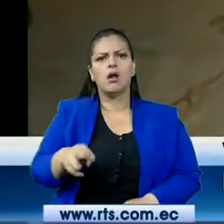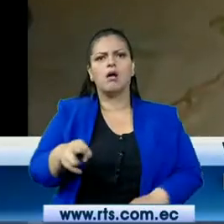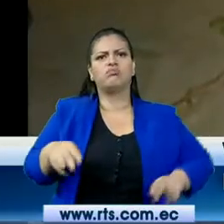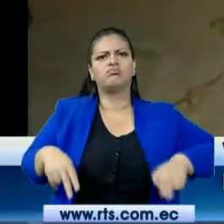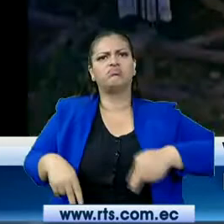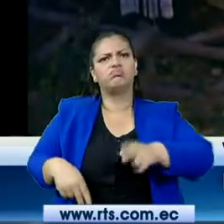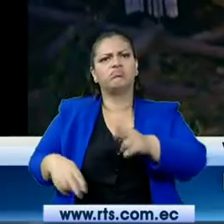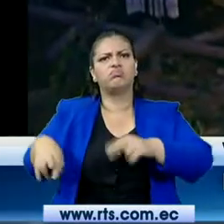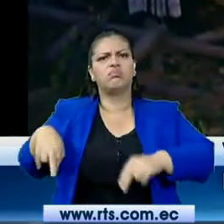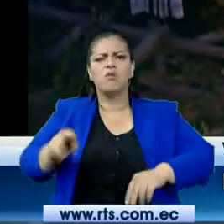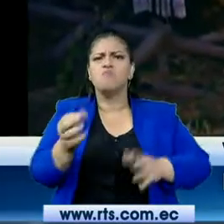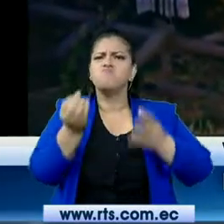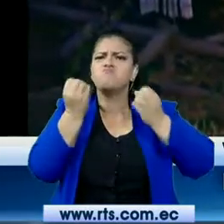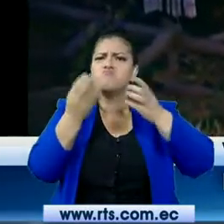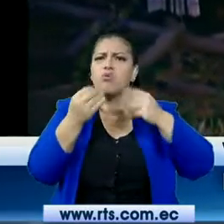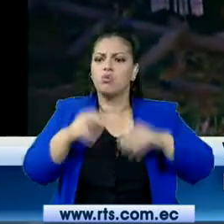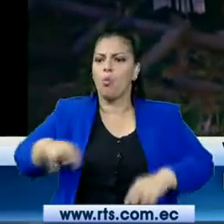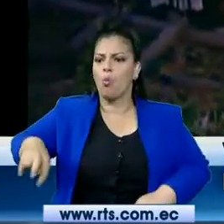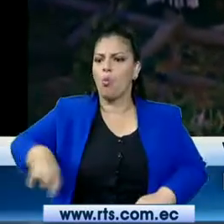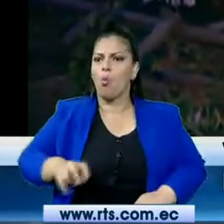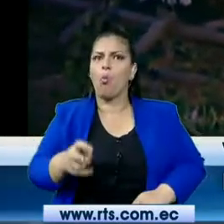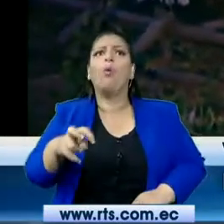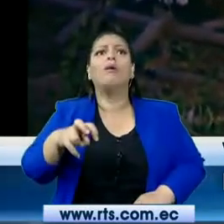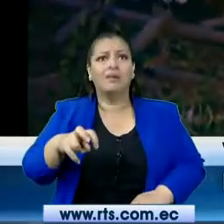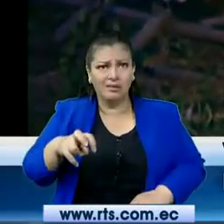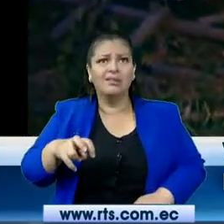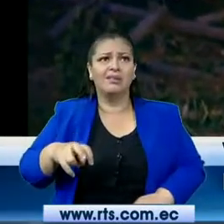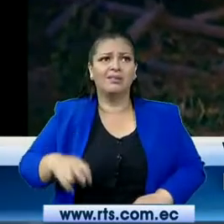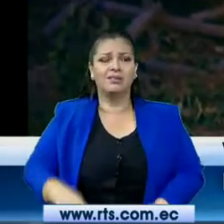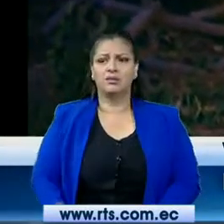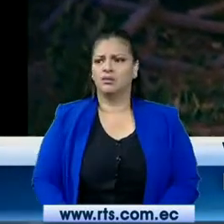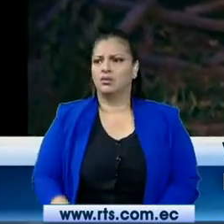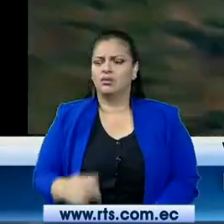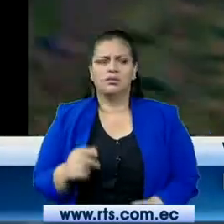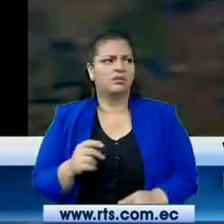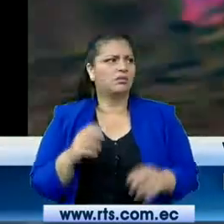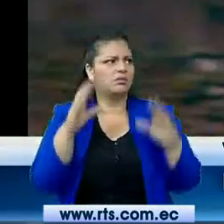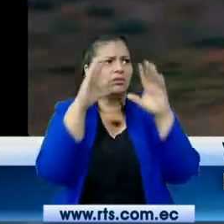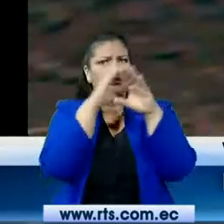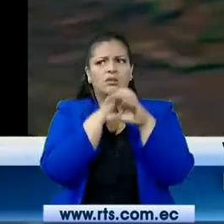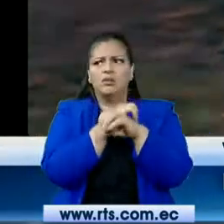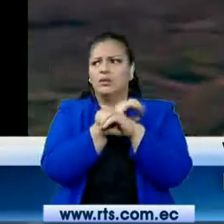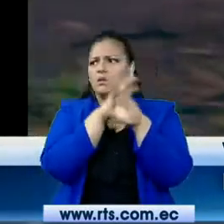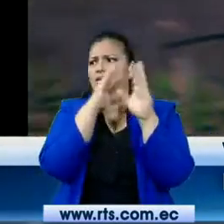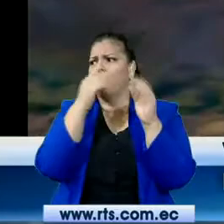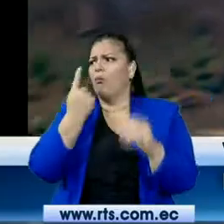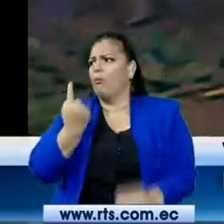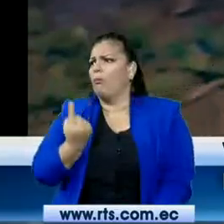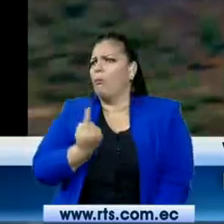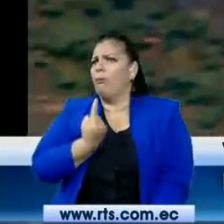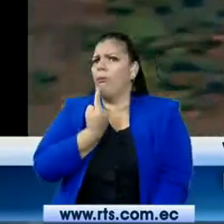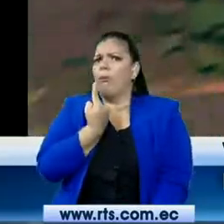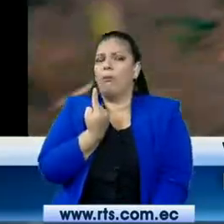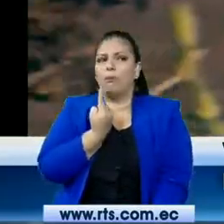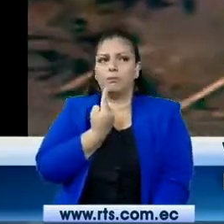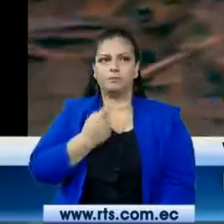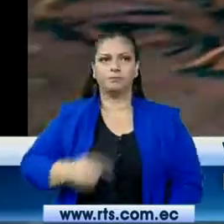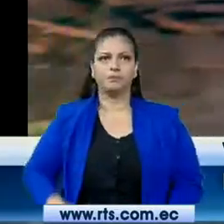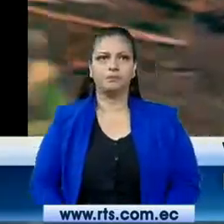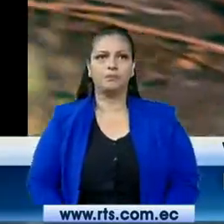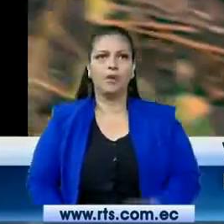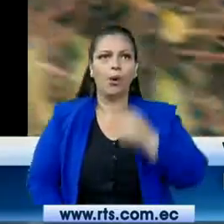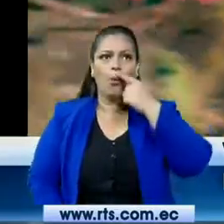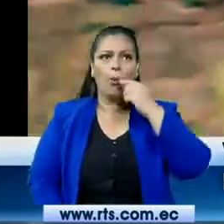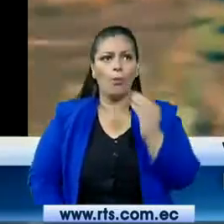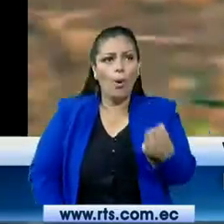así. Durante varios meses permaneció en ese lugar, en Monte Sinaí. Y luego de que un adolescente samaritano que día